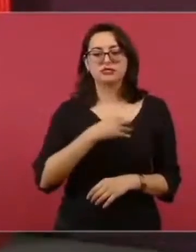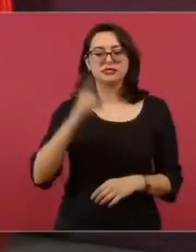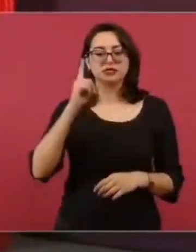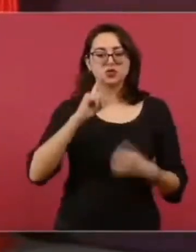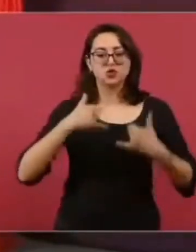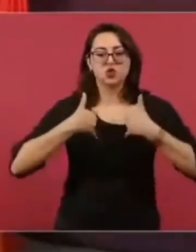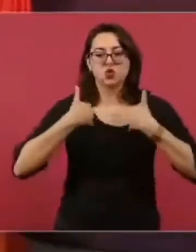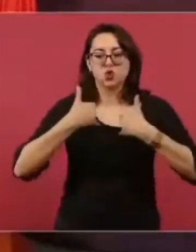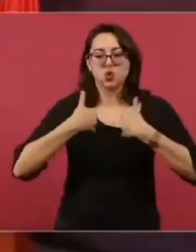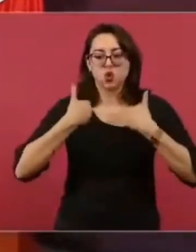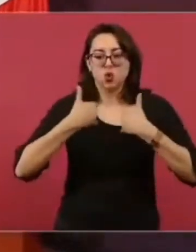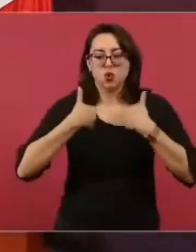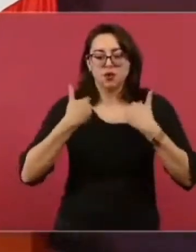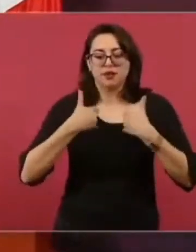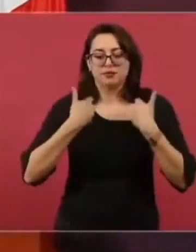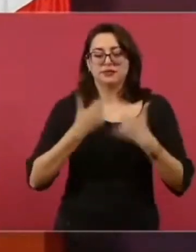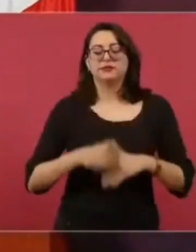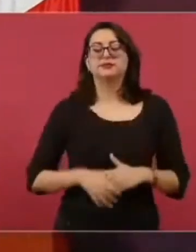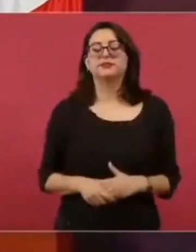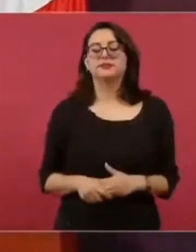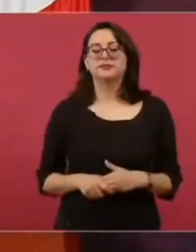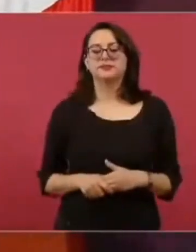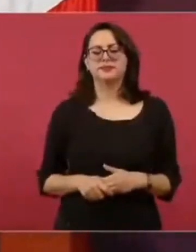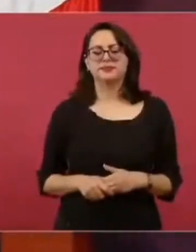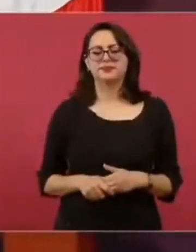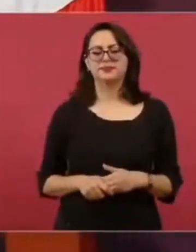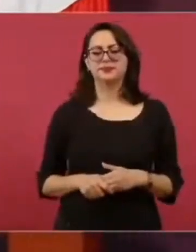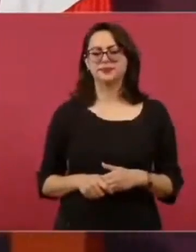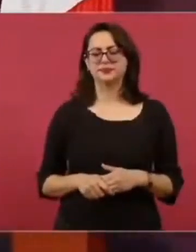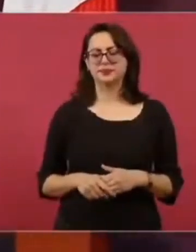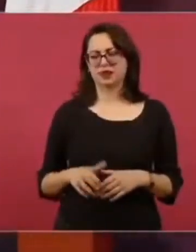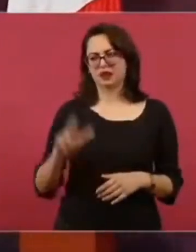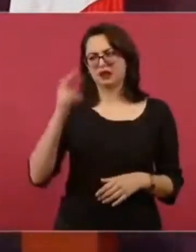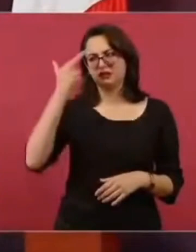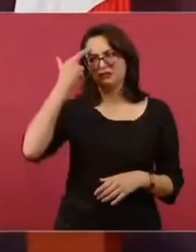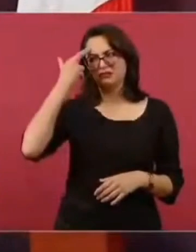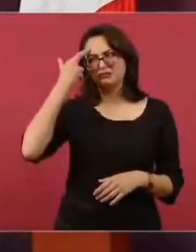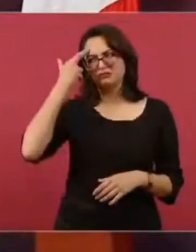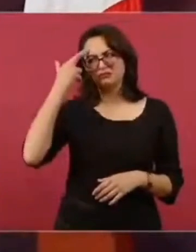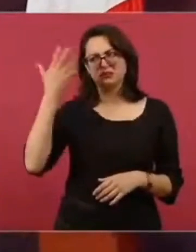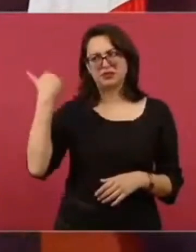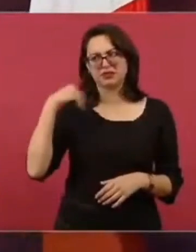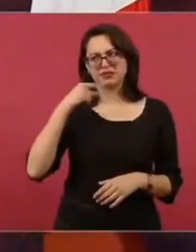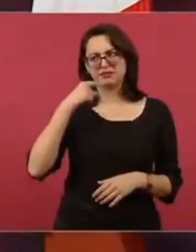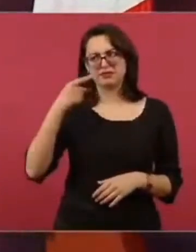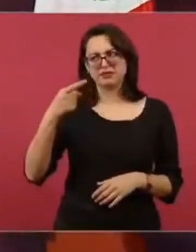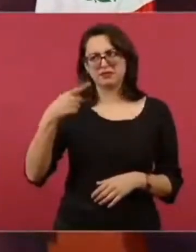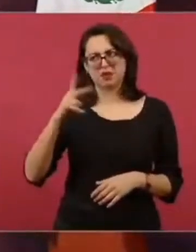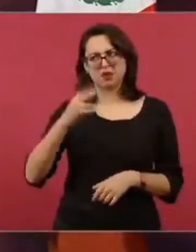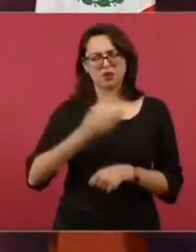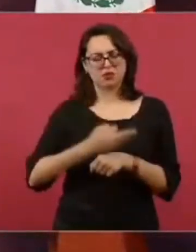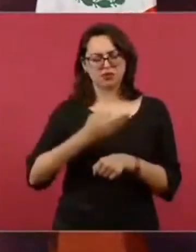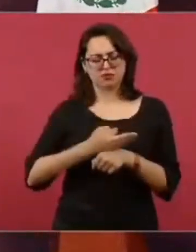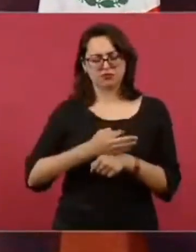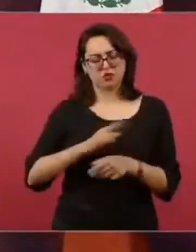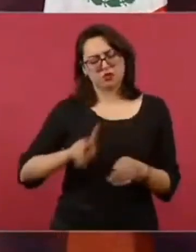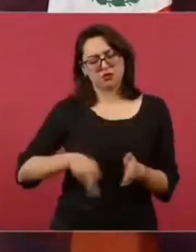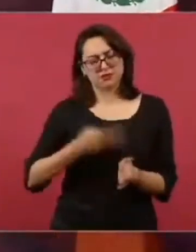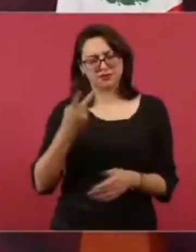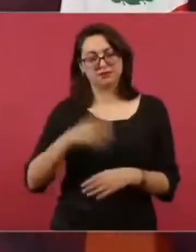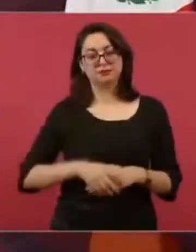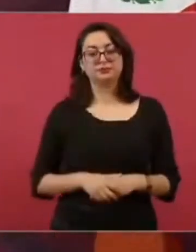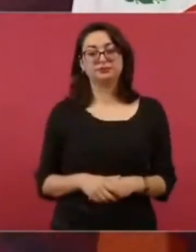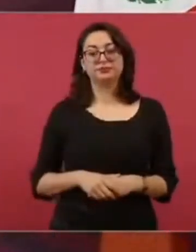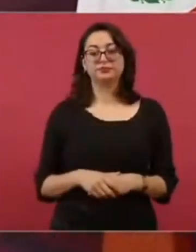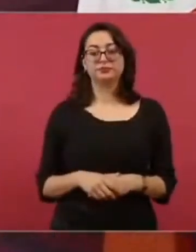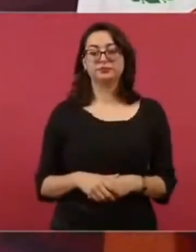les dicen, yo creo que ya lo dije, pero bueno, no está de más repetirlo, donde le dice el papá, que ya